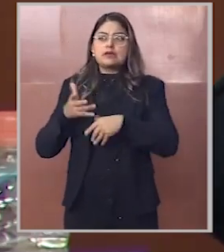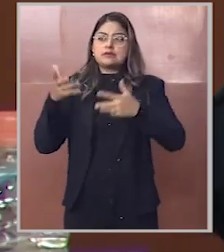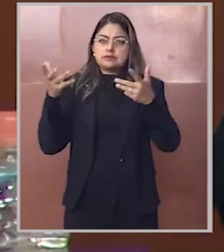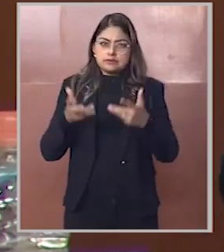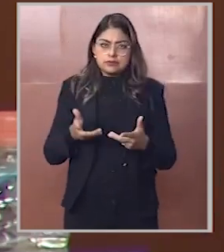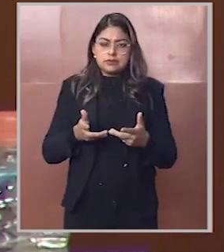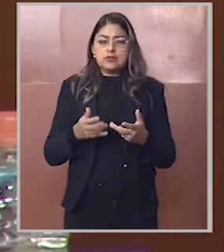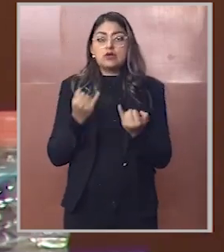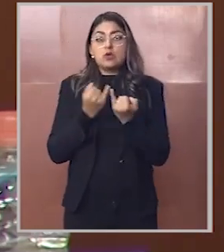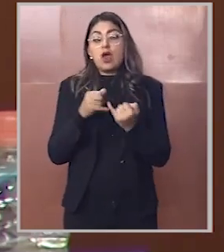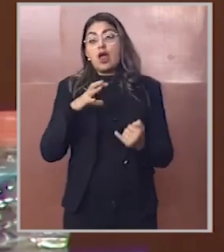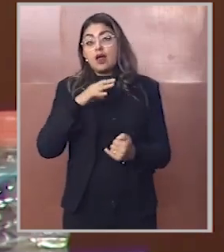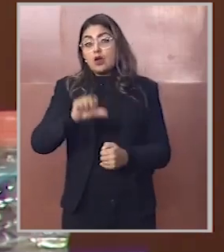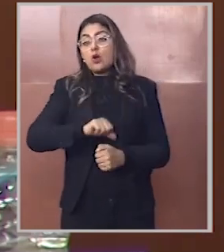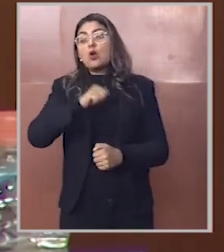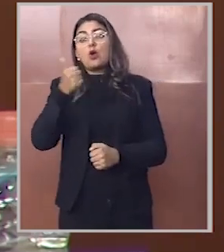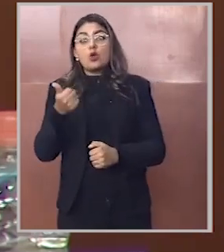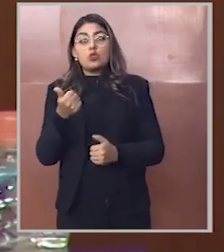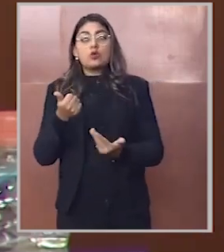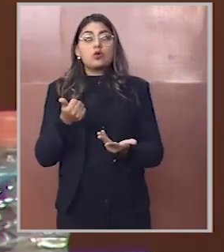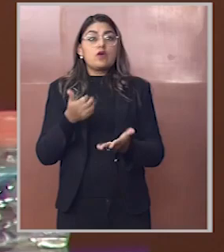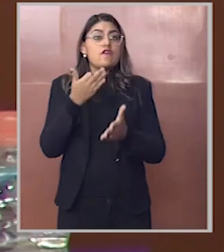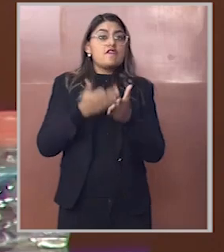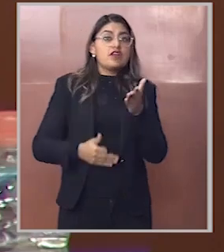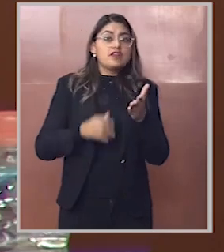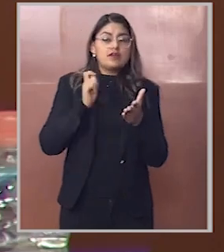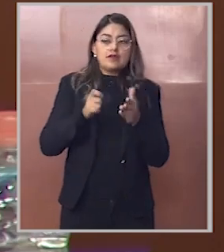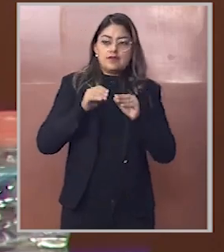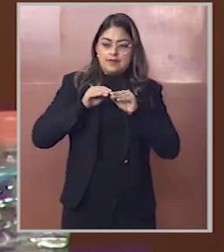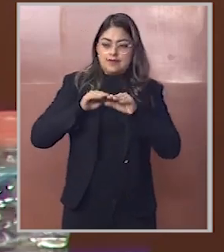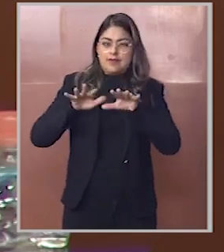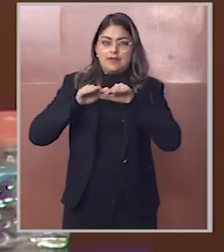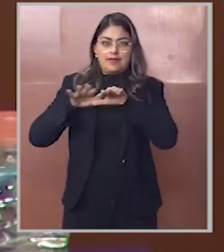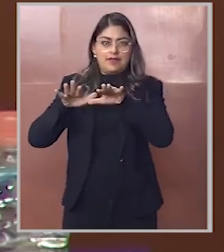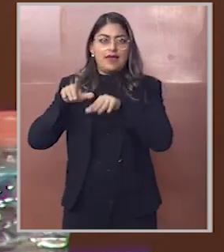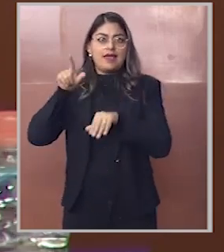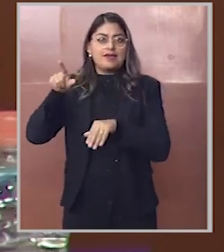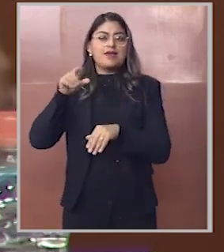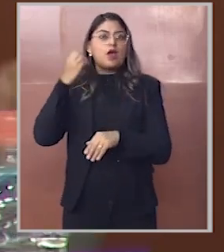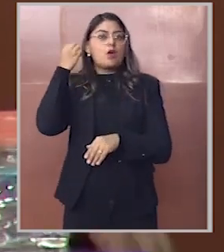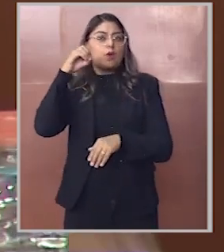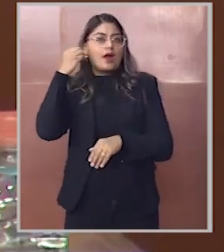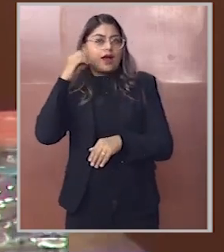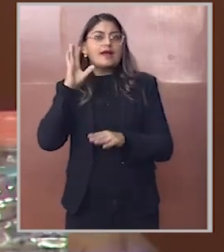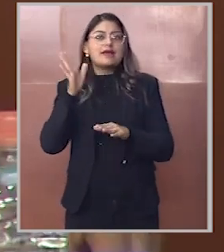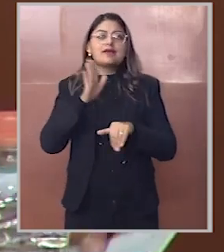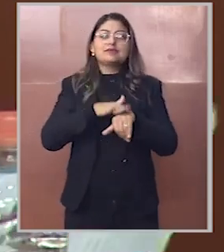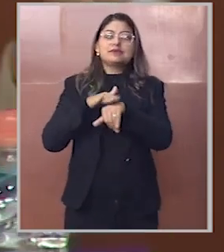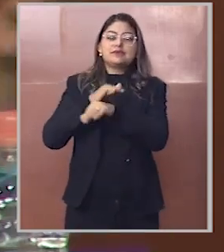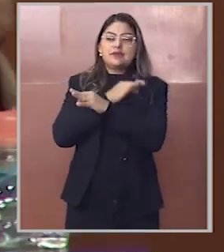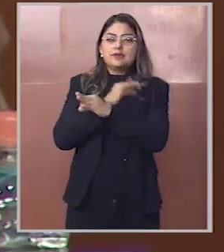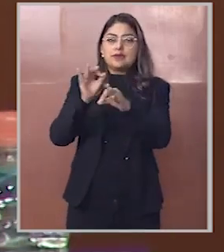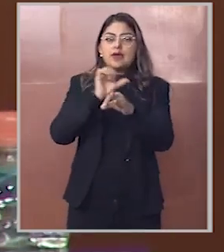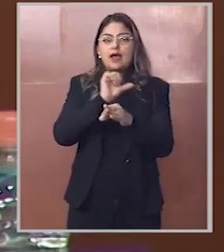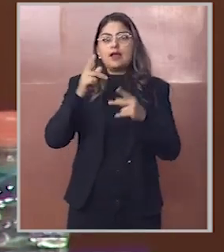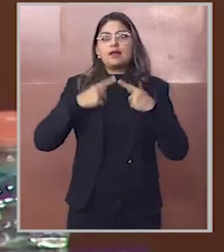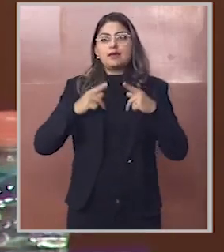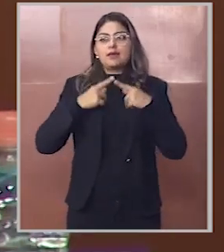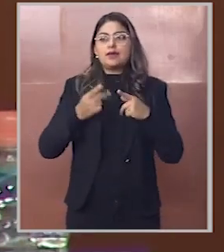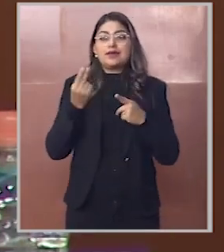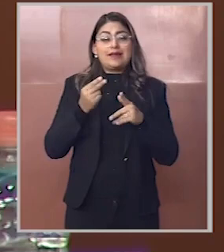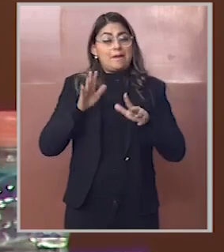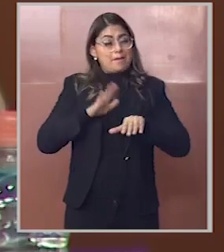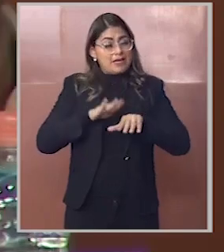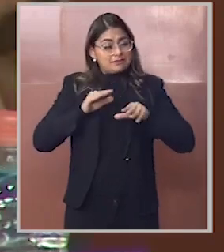ya en Oaxaca se dijo por parte de la población queremos que se difunda porque para nosotros es más fácil tener algo